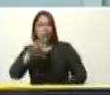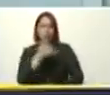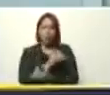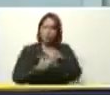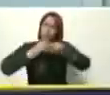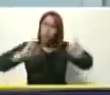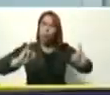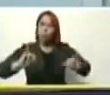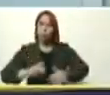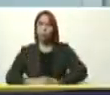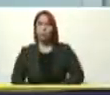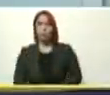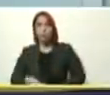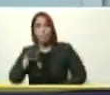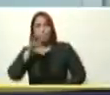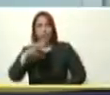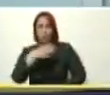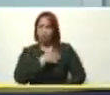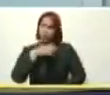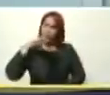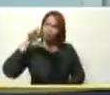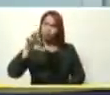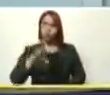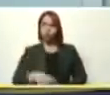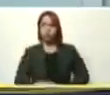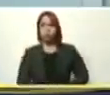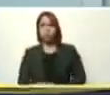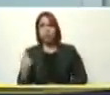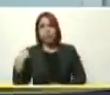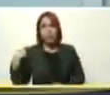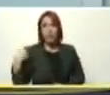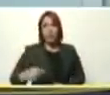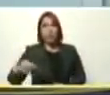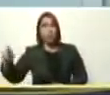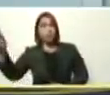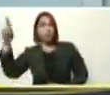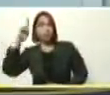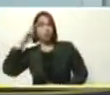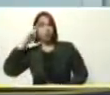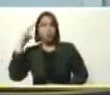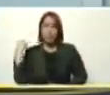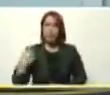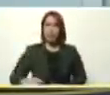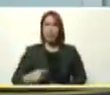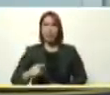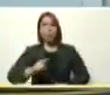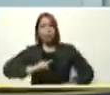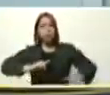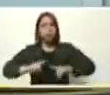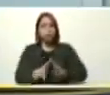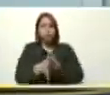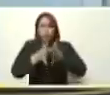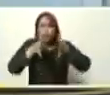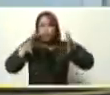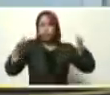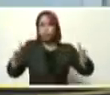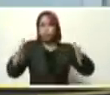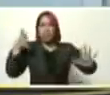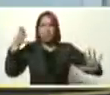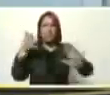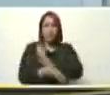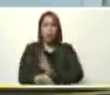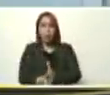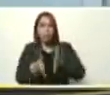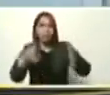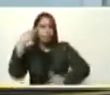independiente, de patria soberana, porque tenemos la razón y tenemos una causa gigantesca, que es la causa de